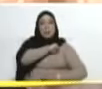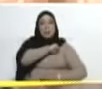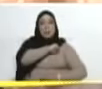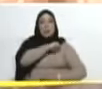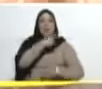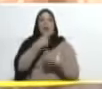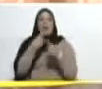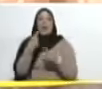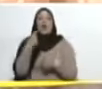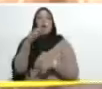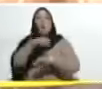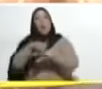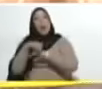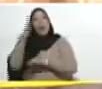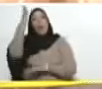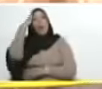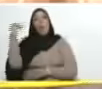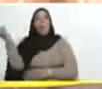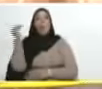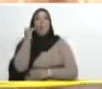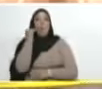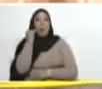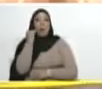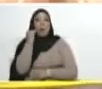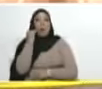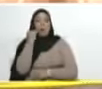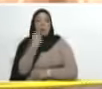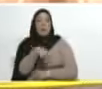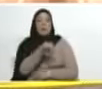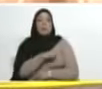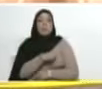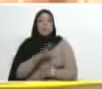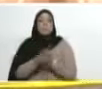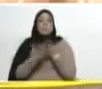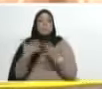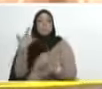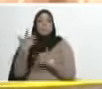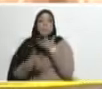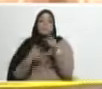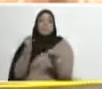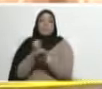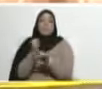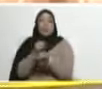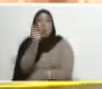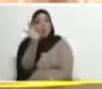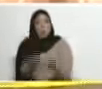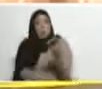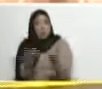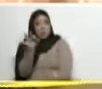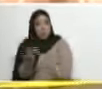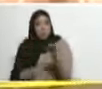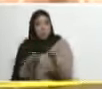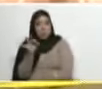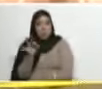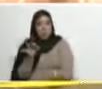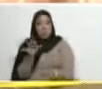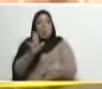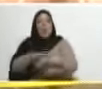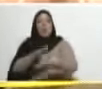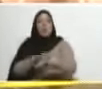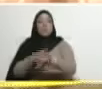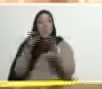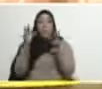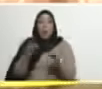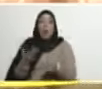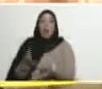y pretendiera España llevar esos documentos a la Corte Internacional de Justicia para reclamar